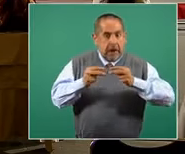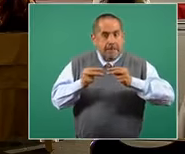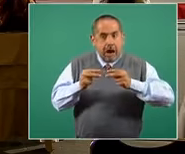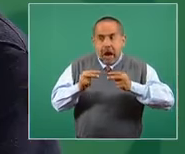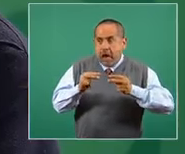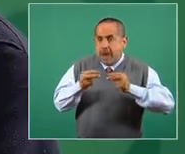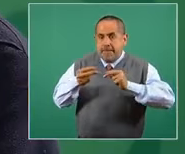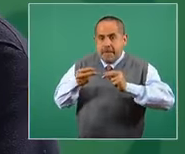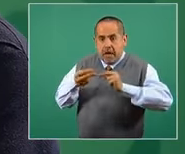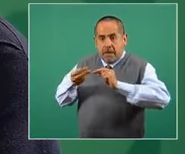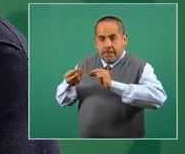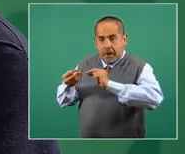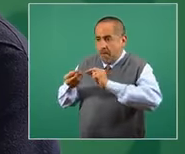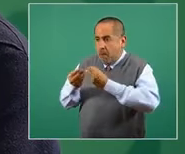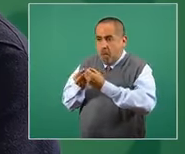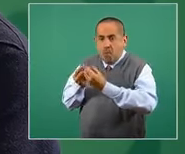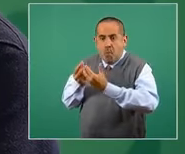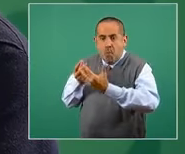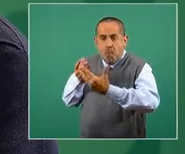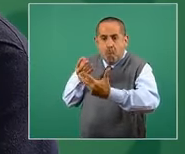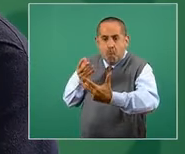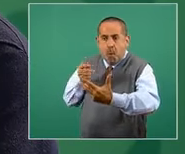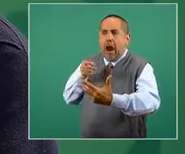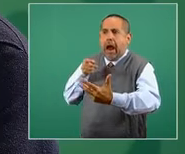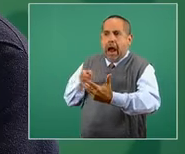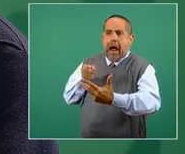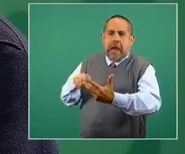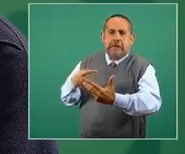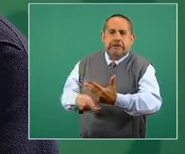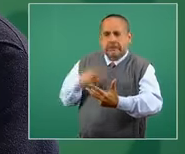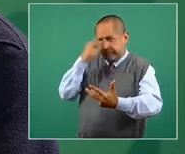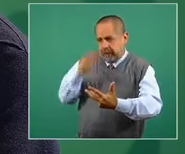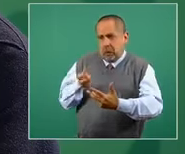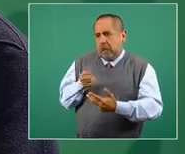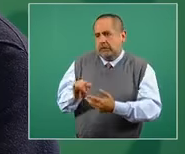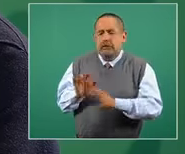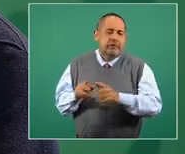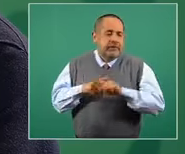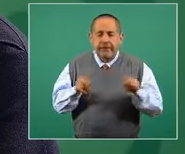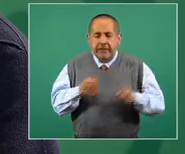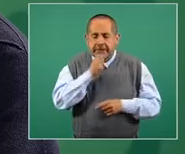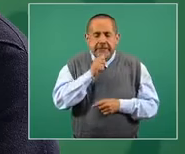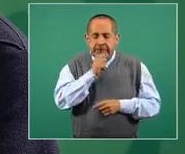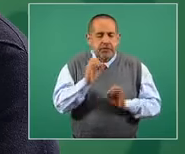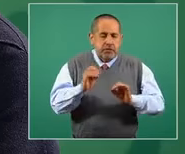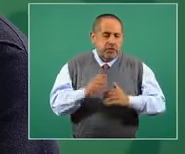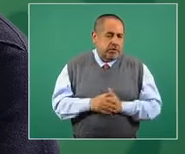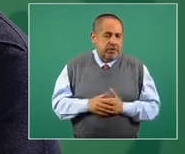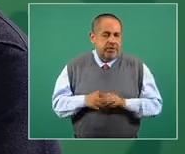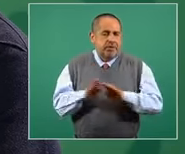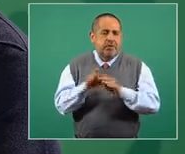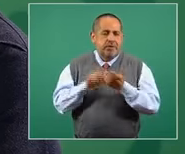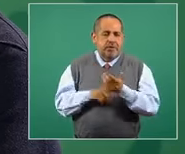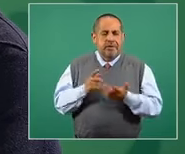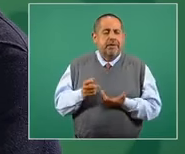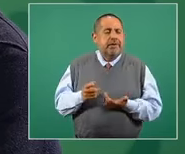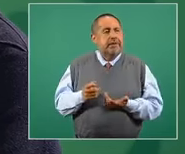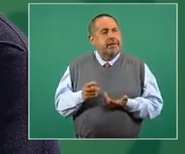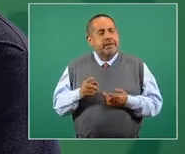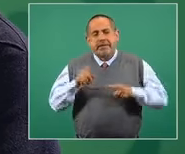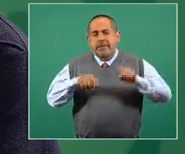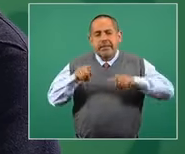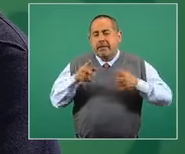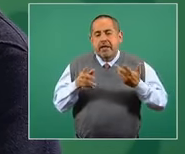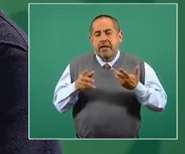número importante a lo mejor de muestras, pero que además la variante sea clasificada por efectos